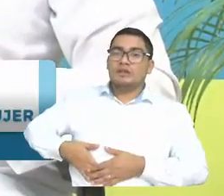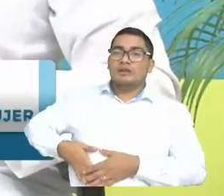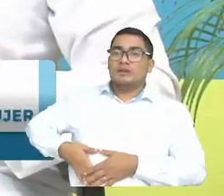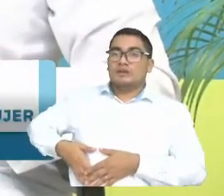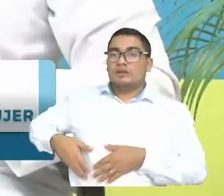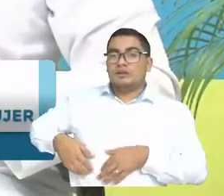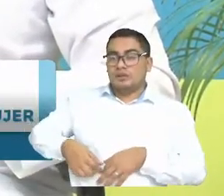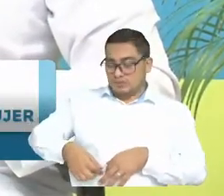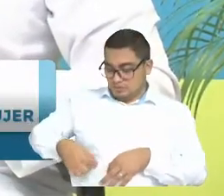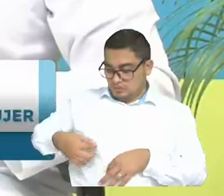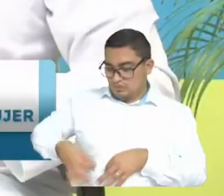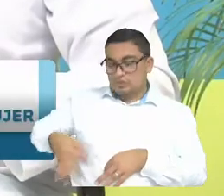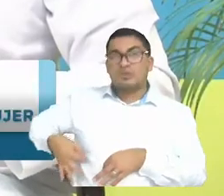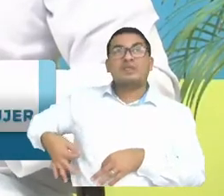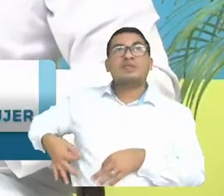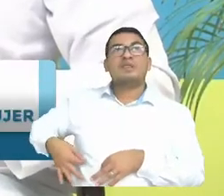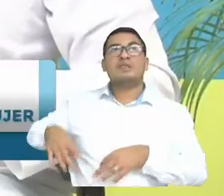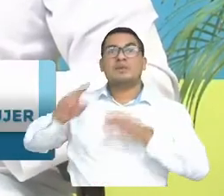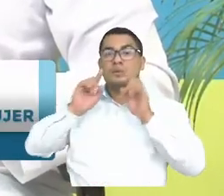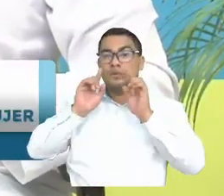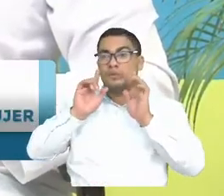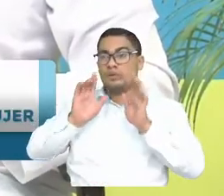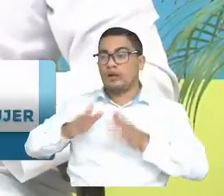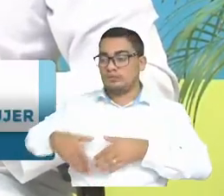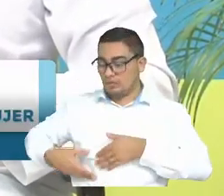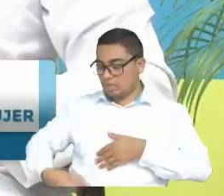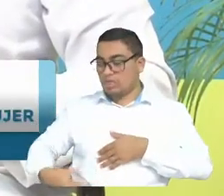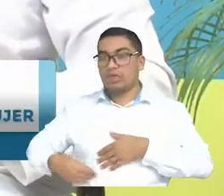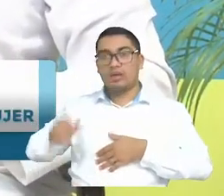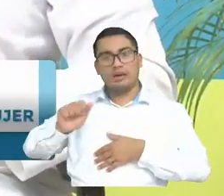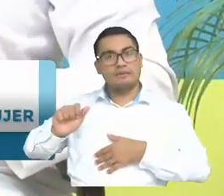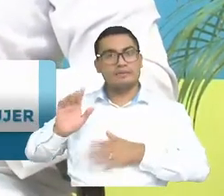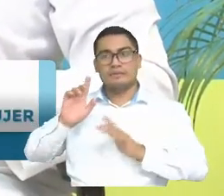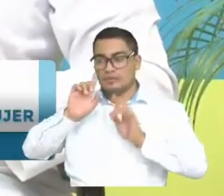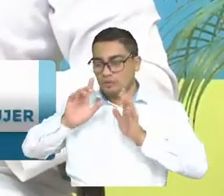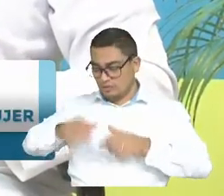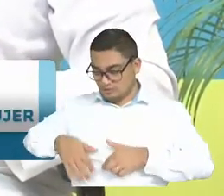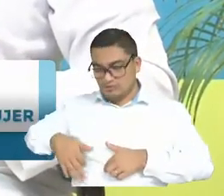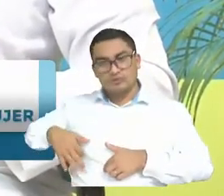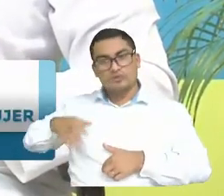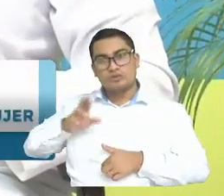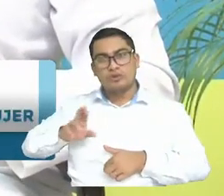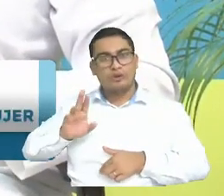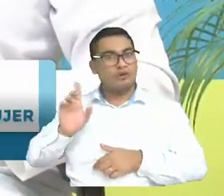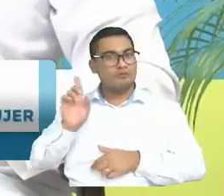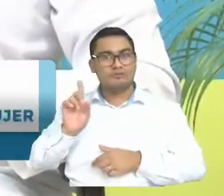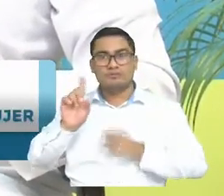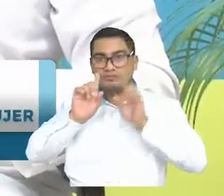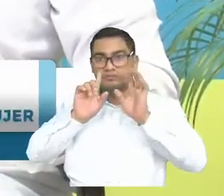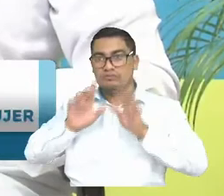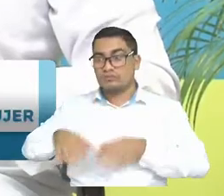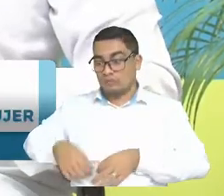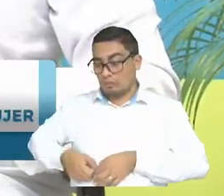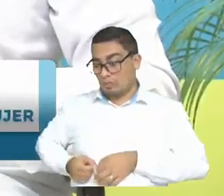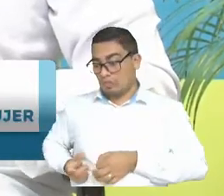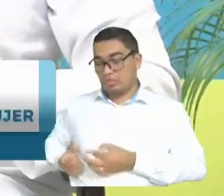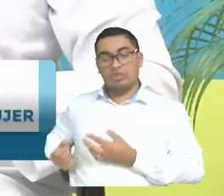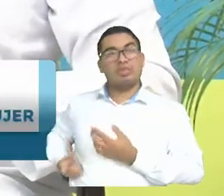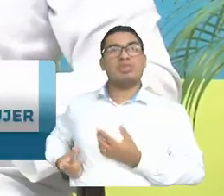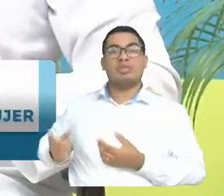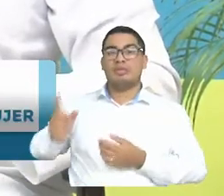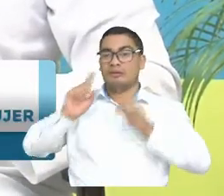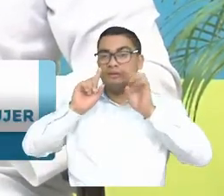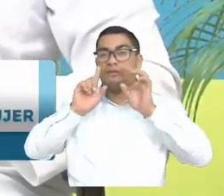si la herida empieza a tener salida de pus, ¿verdad? Empieza a tener enrojecimiento o los hilos empiezan a